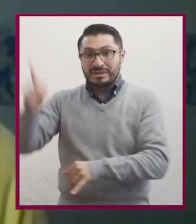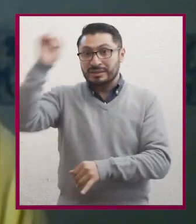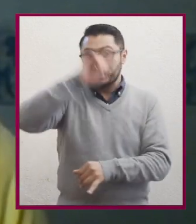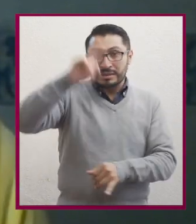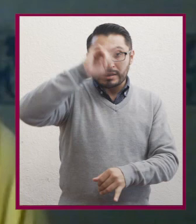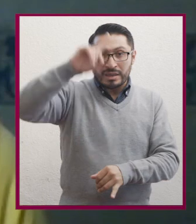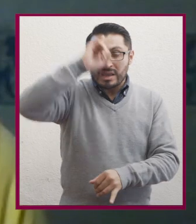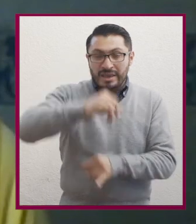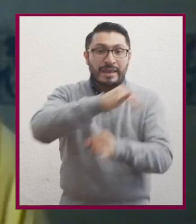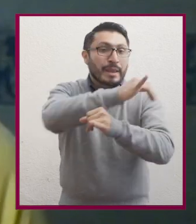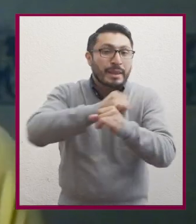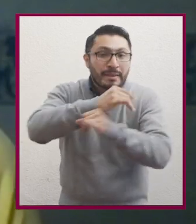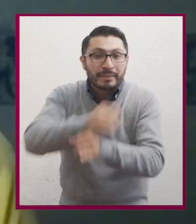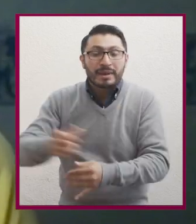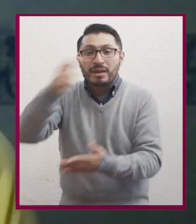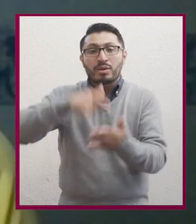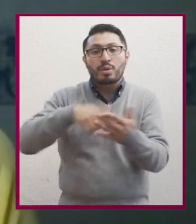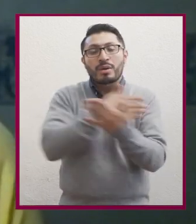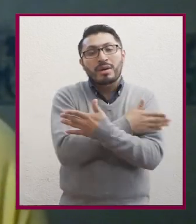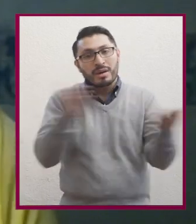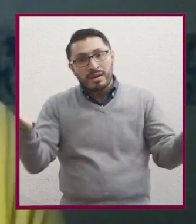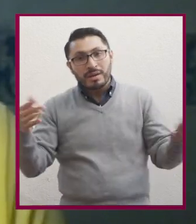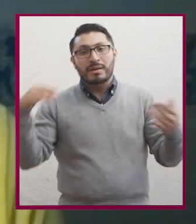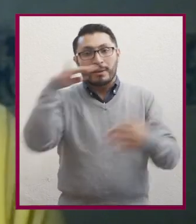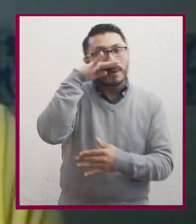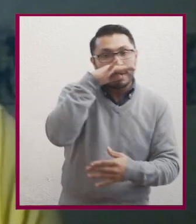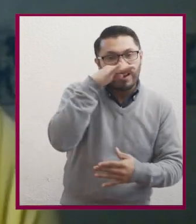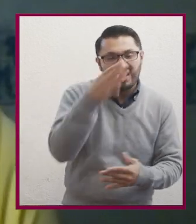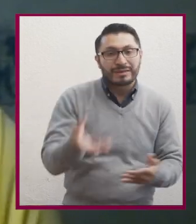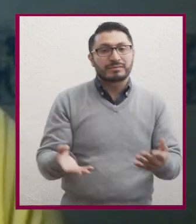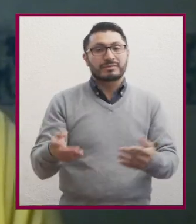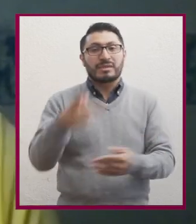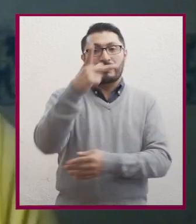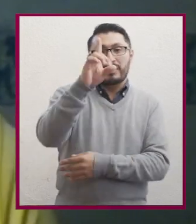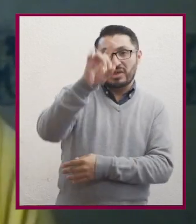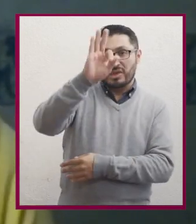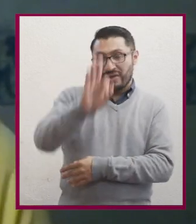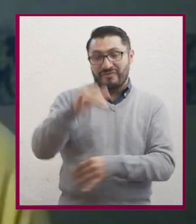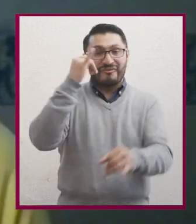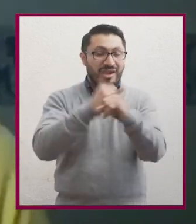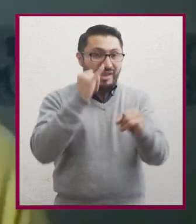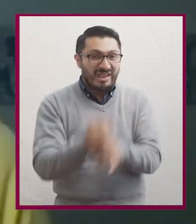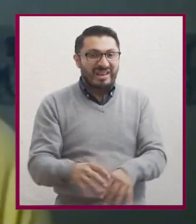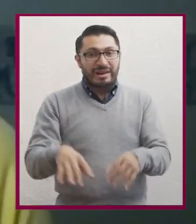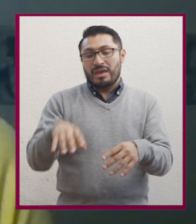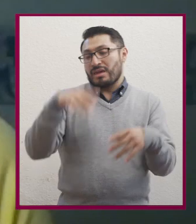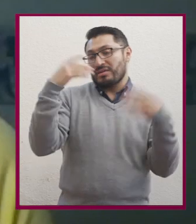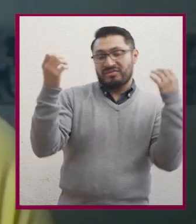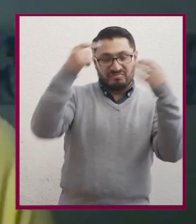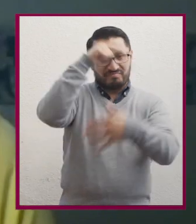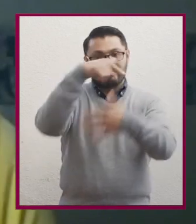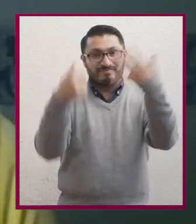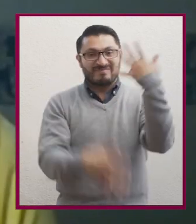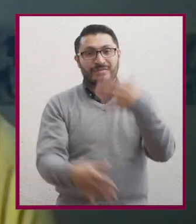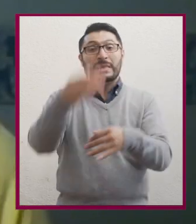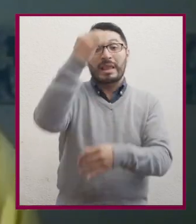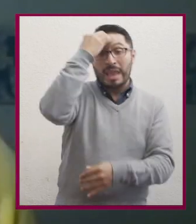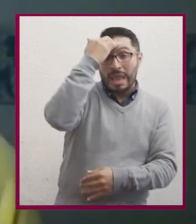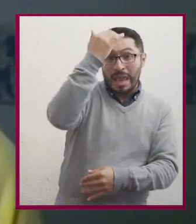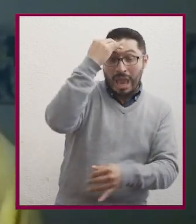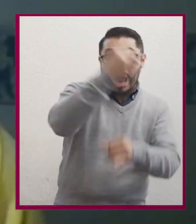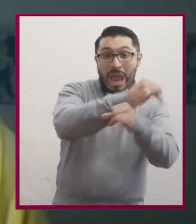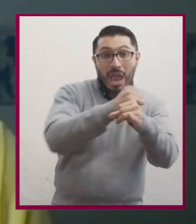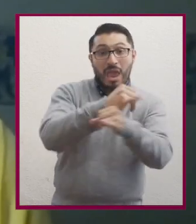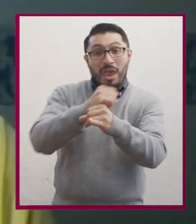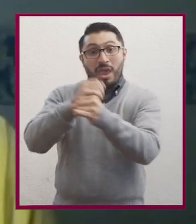lugares de acceso público, gratuito en la red, PDFs, páginas, foros, para conocer sobre esta